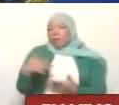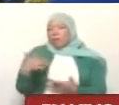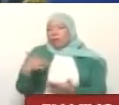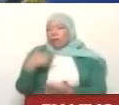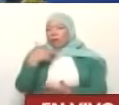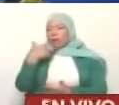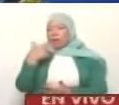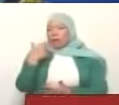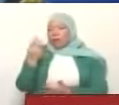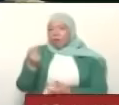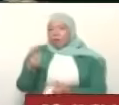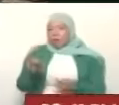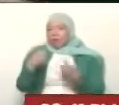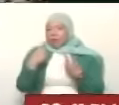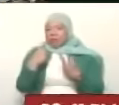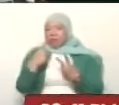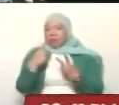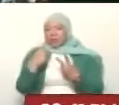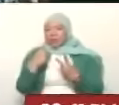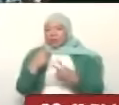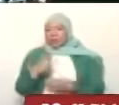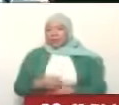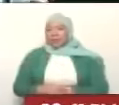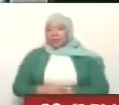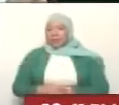¿Cuál es más llamativa?